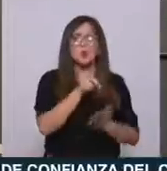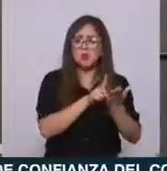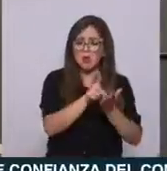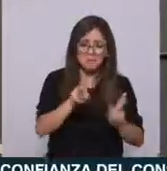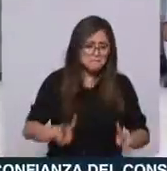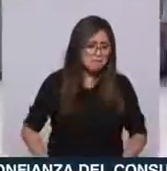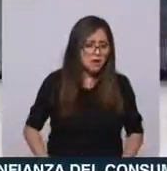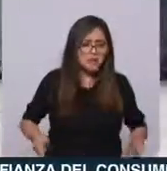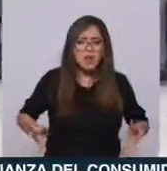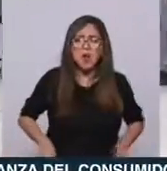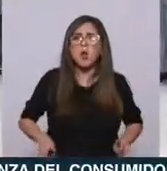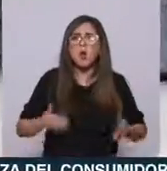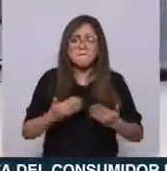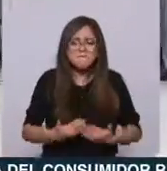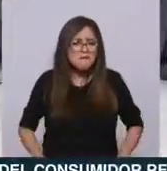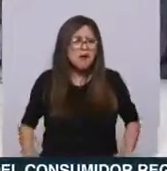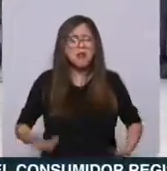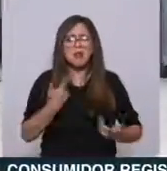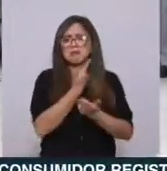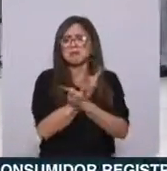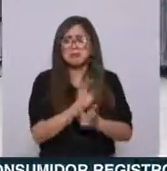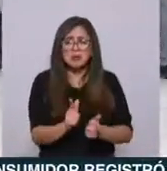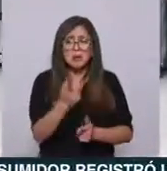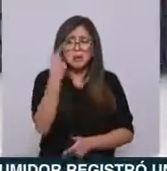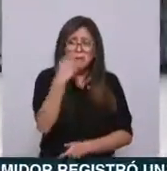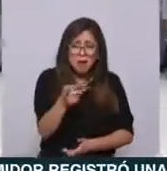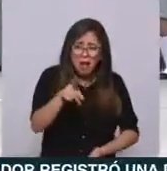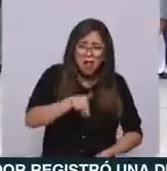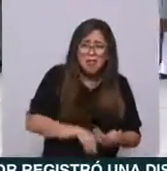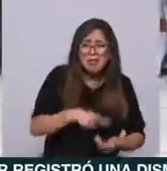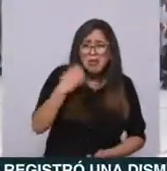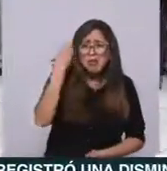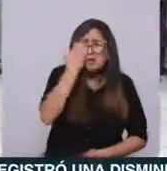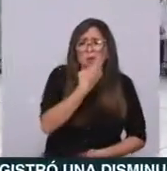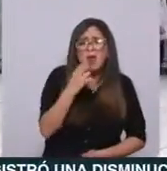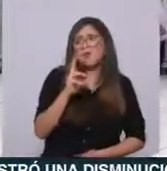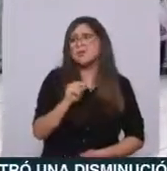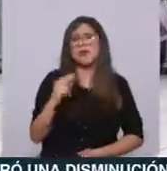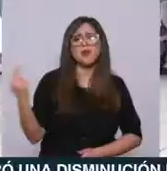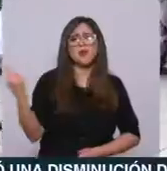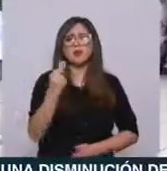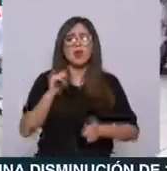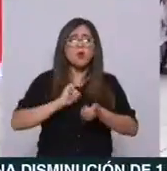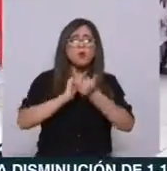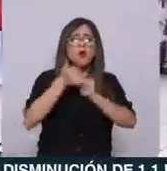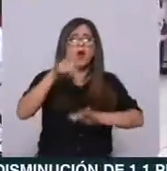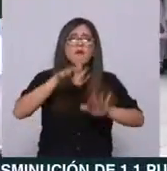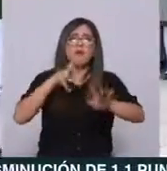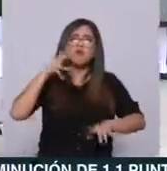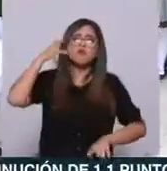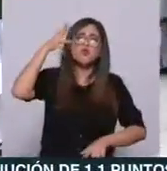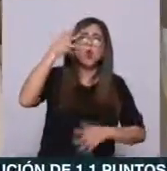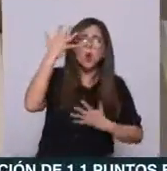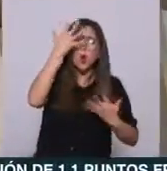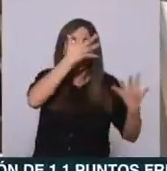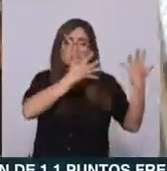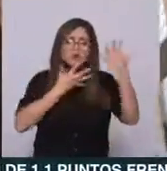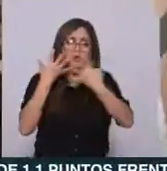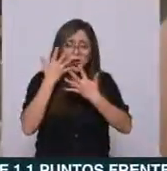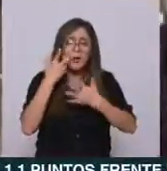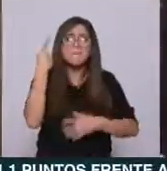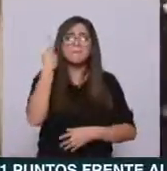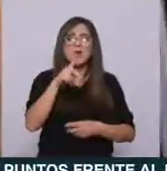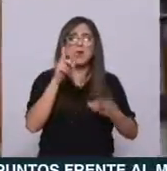derecho. Pero en la escuela no es necesario, no abona, va a provocar más confusión que certeza. Y tercero,